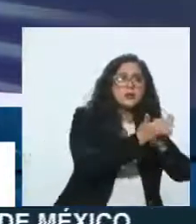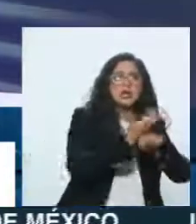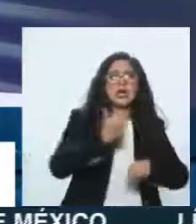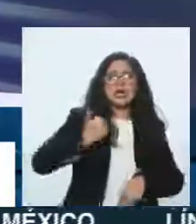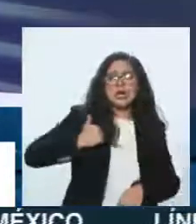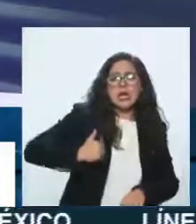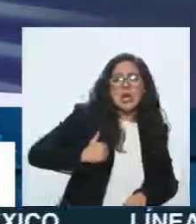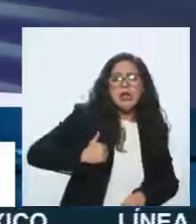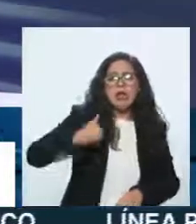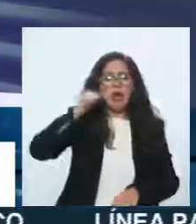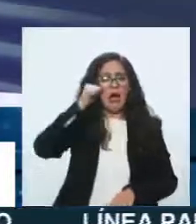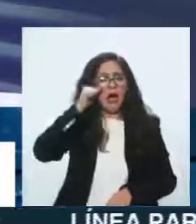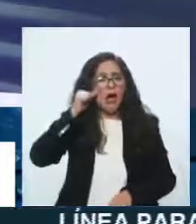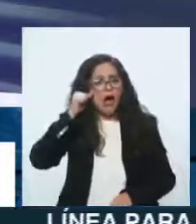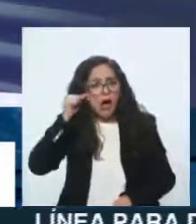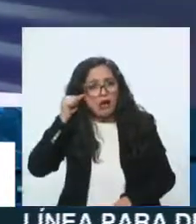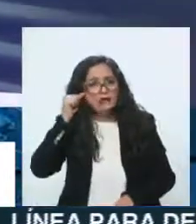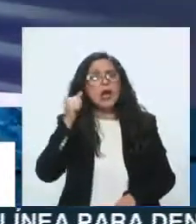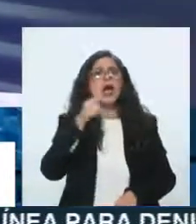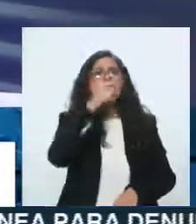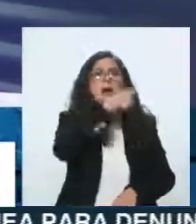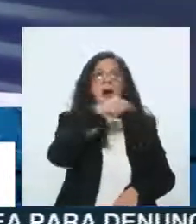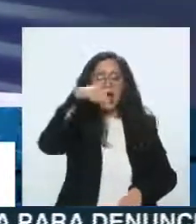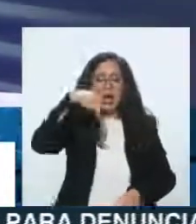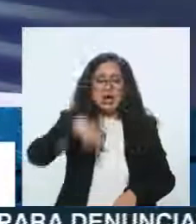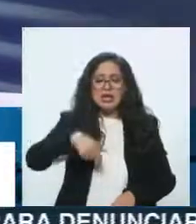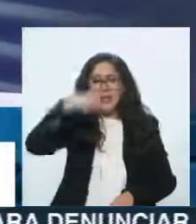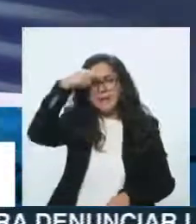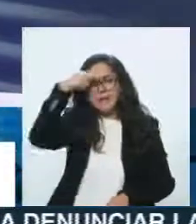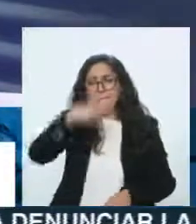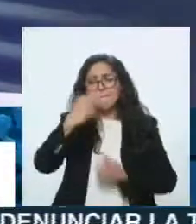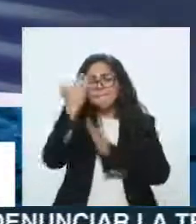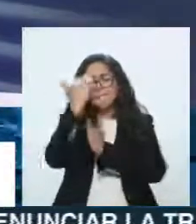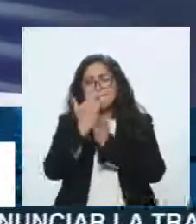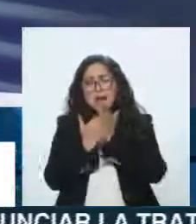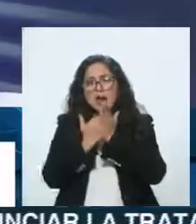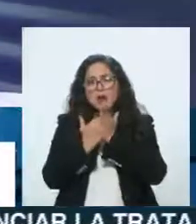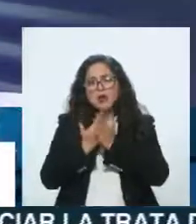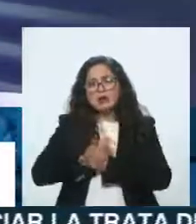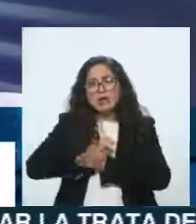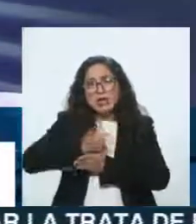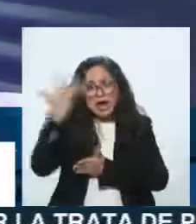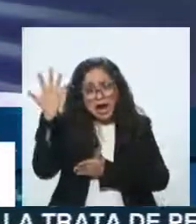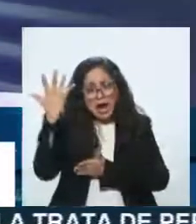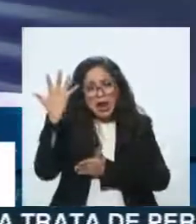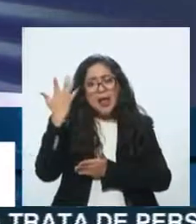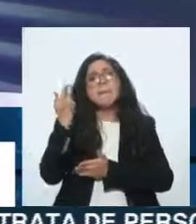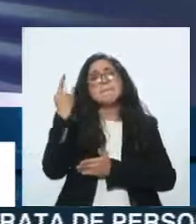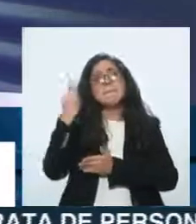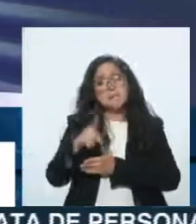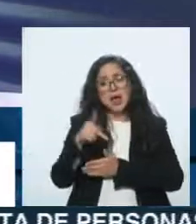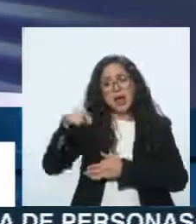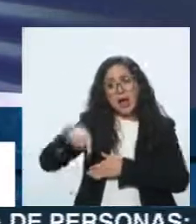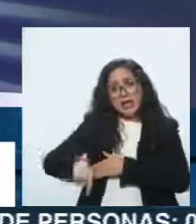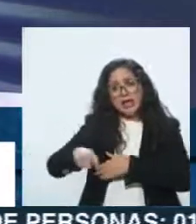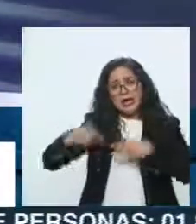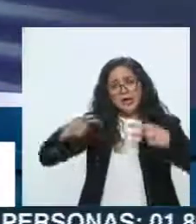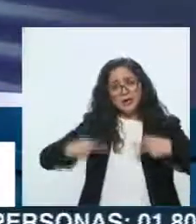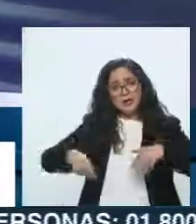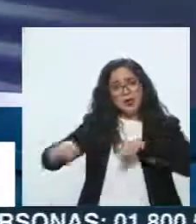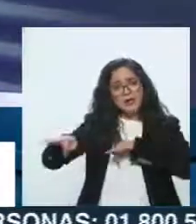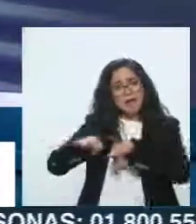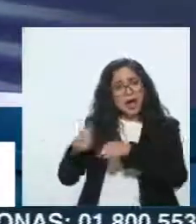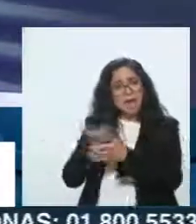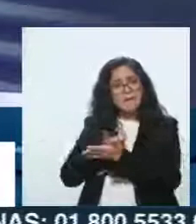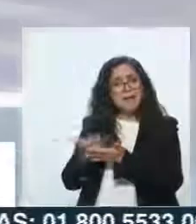para ellos menos caras que en esos países, pero para México mejor pagadas de lo que normalmente ha sido. Efectivamente,